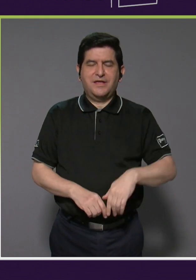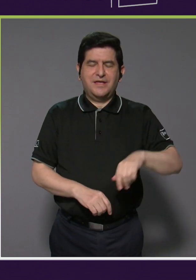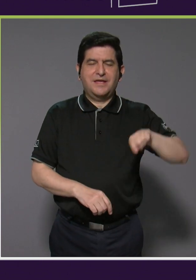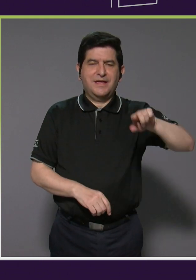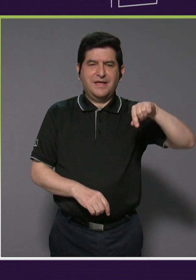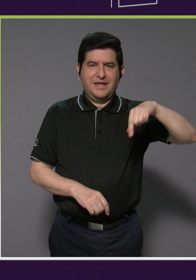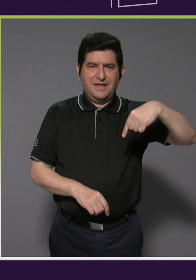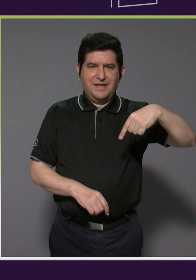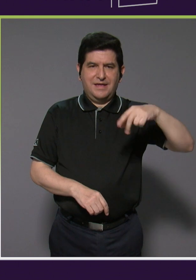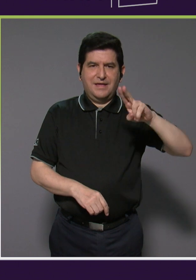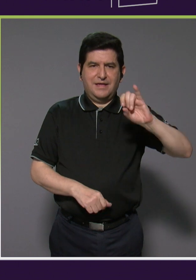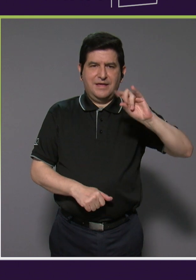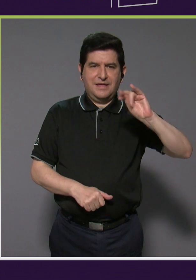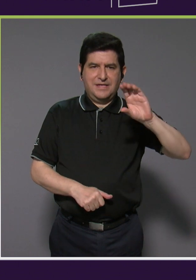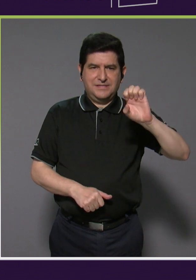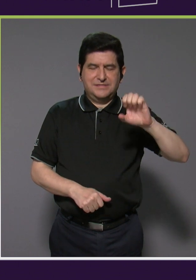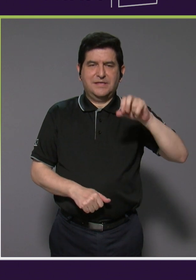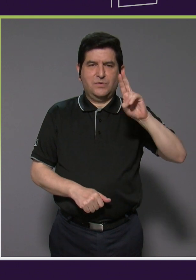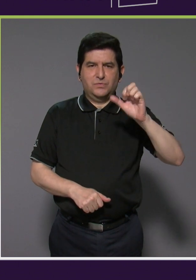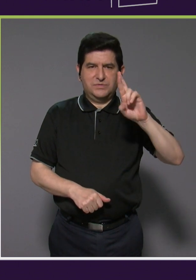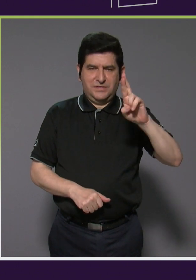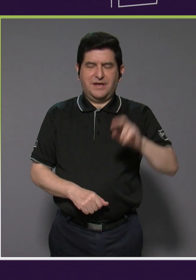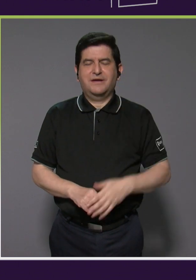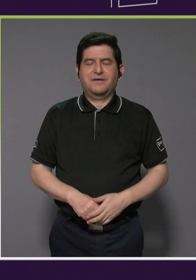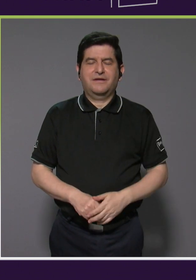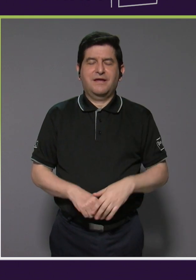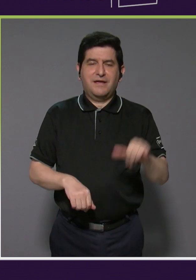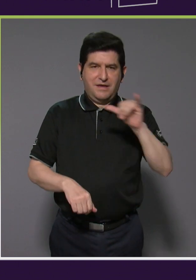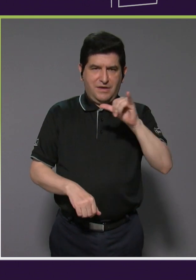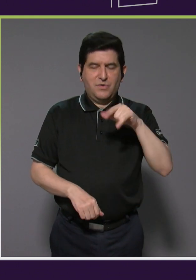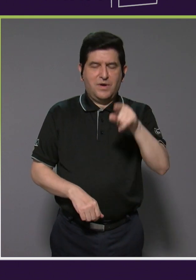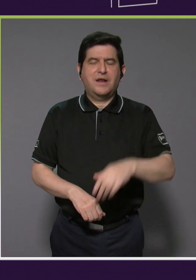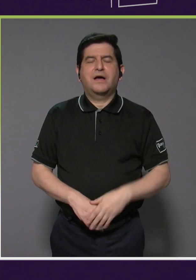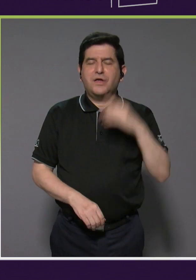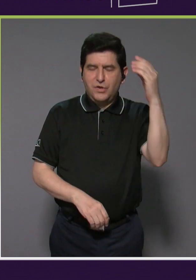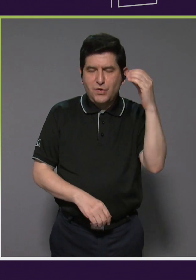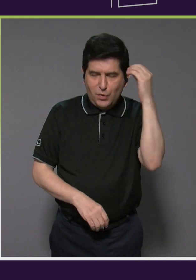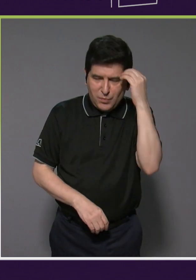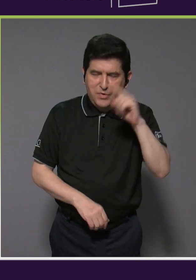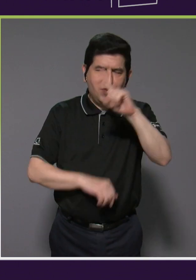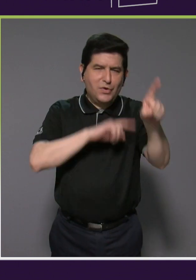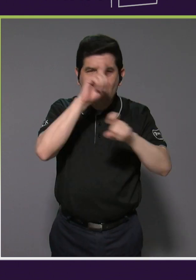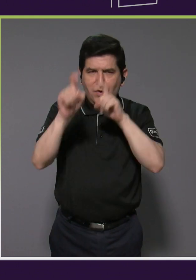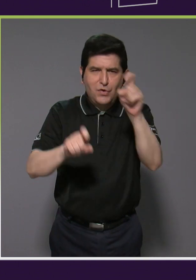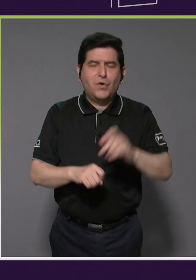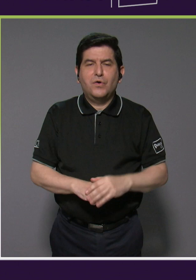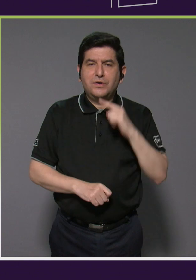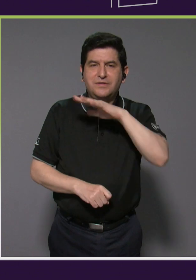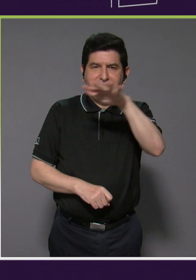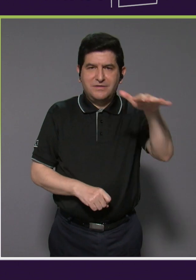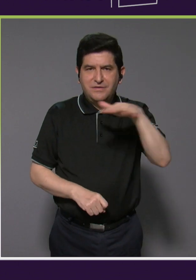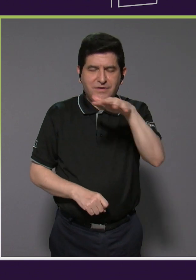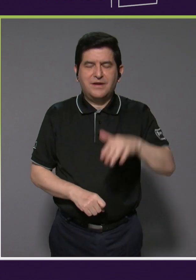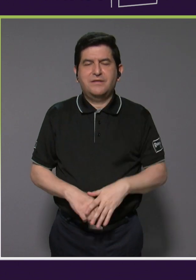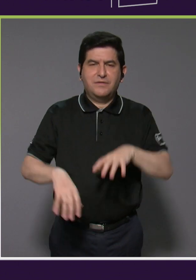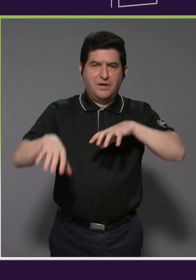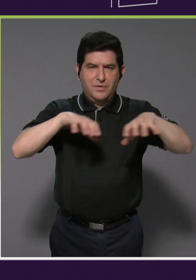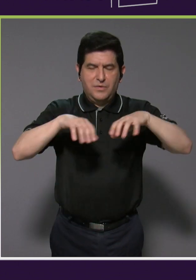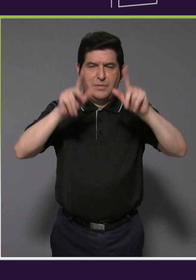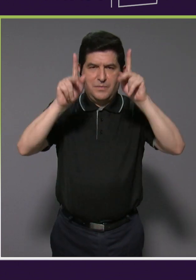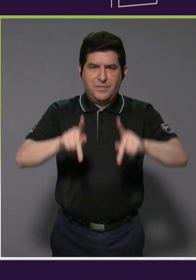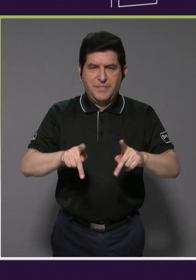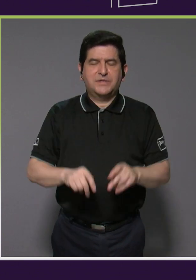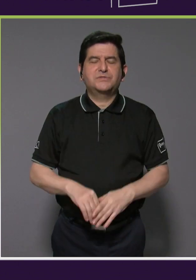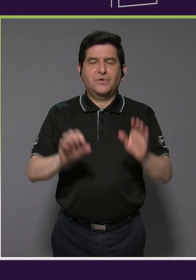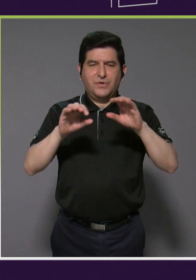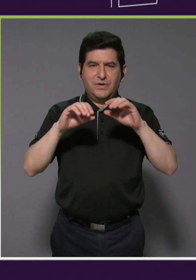en Facebook, para que allí nos acompañe con sus consultas y sus opiniones sobre este tema, la realidad del movimiento de las